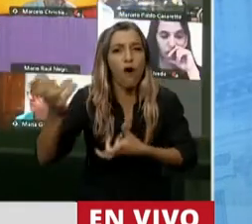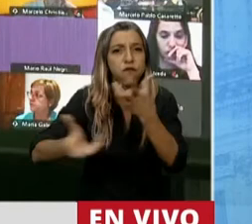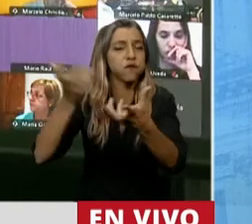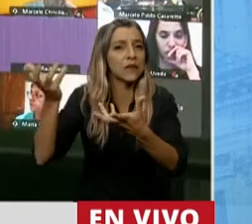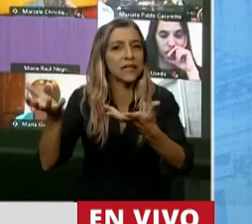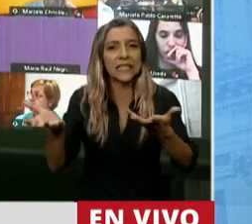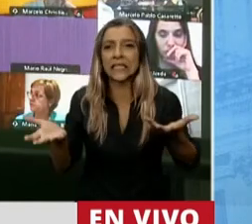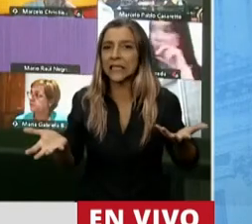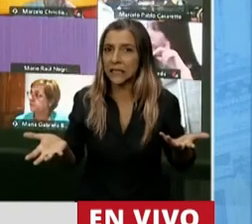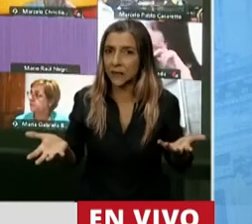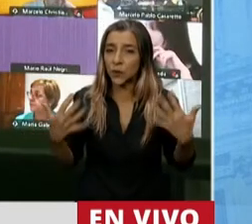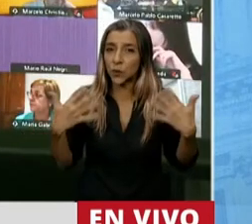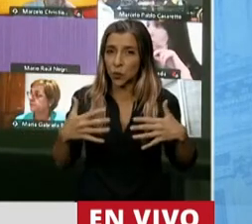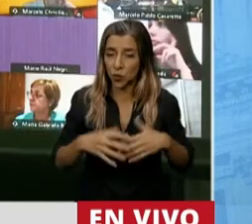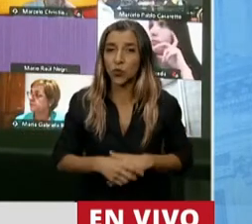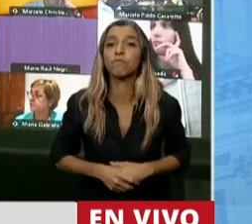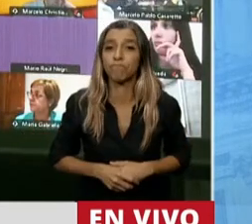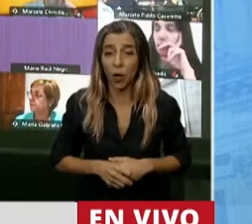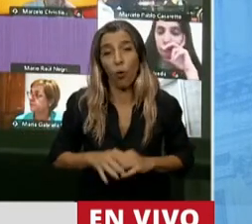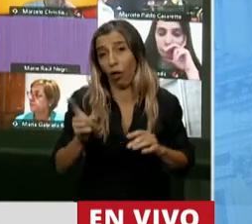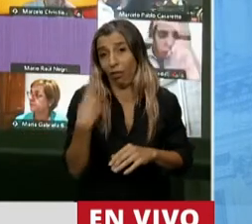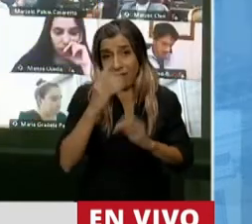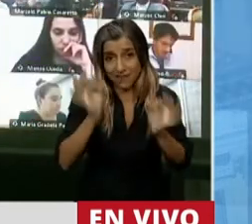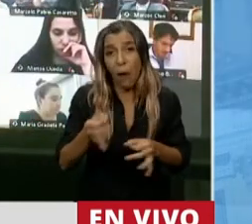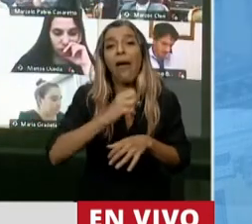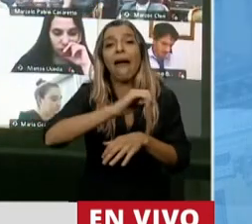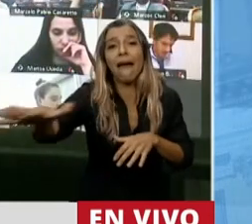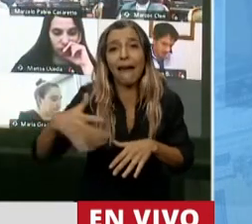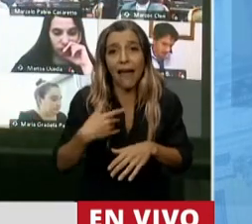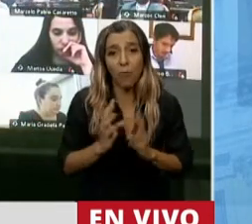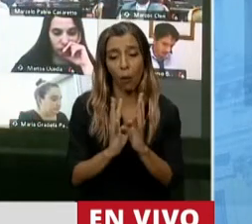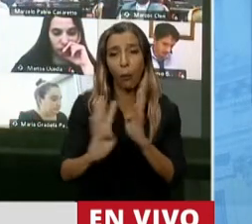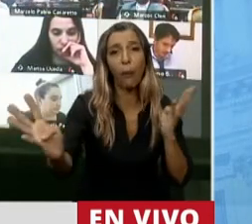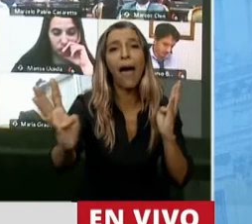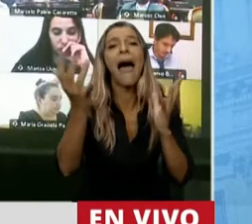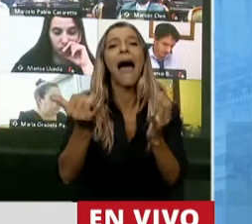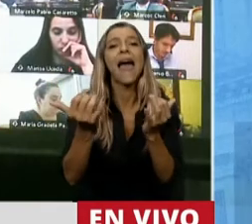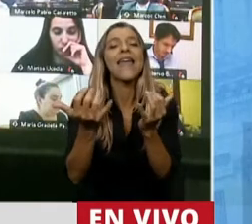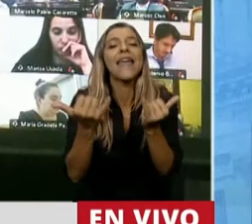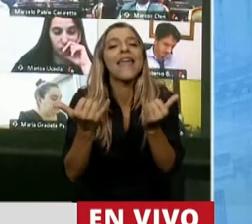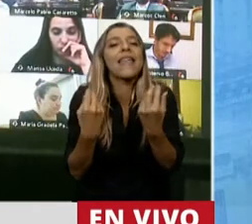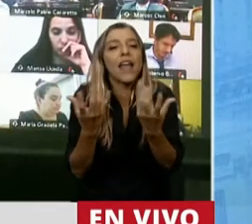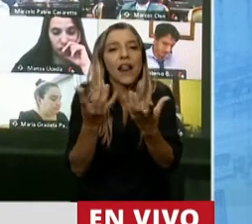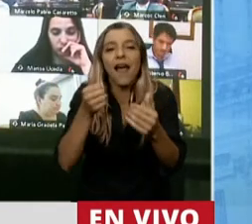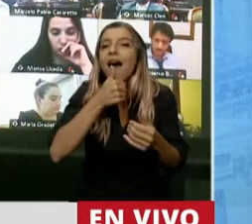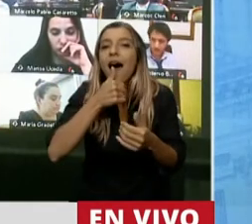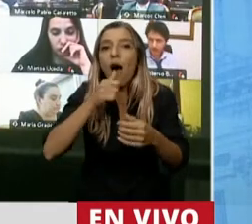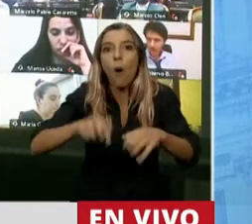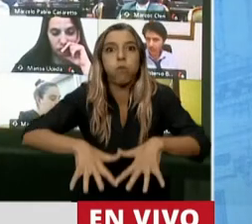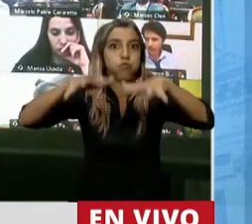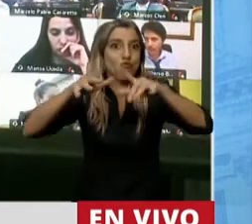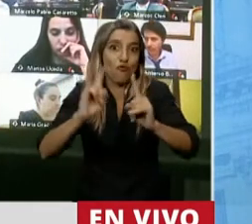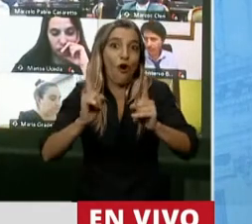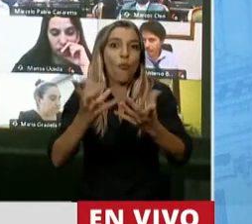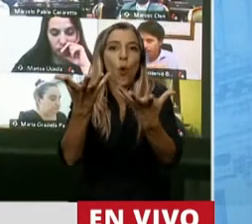como esponjas, ¿no?, reguladores hídricos para evitar estas otras catástrofes que entendemos e